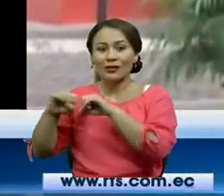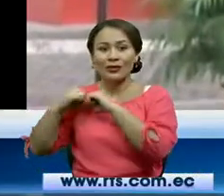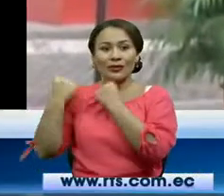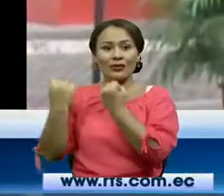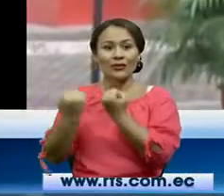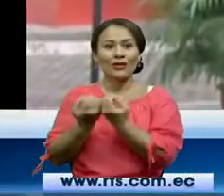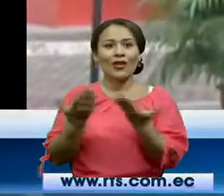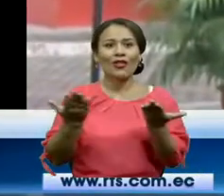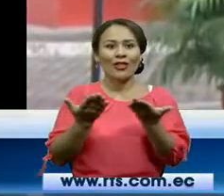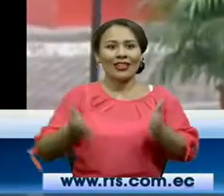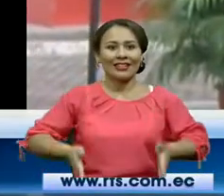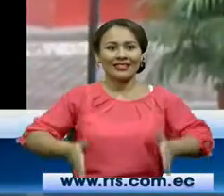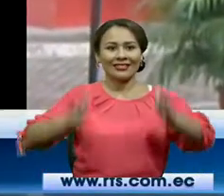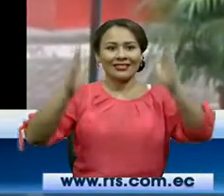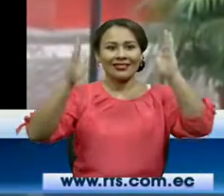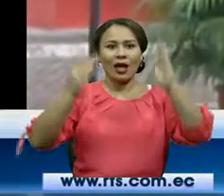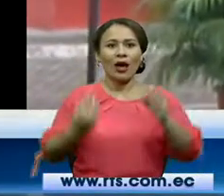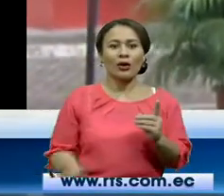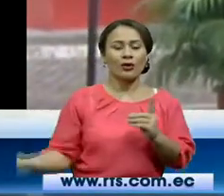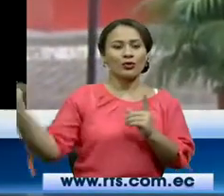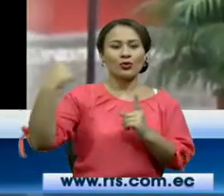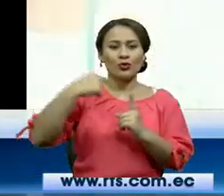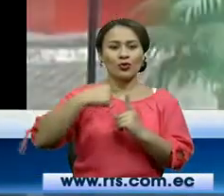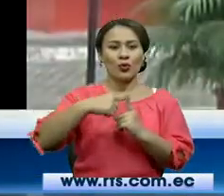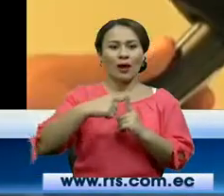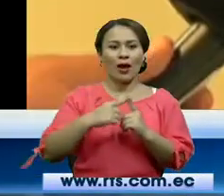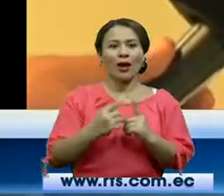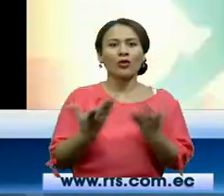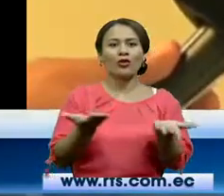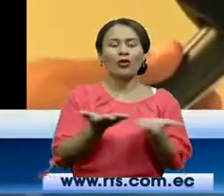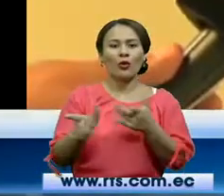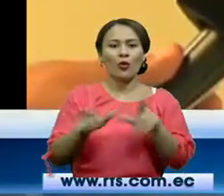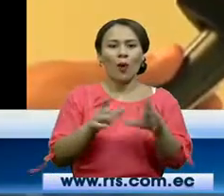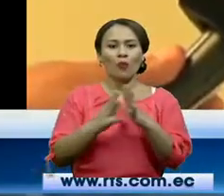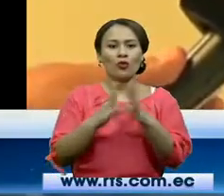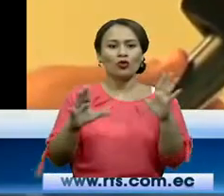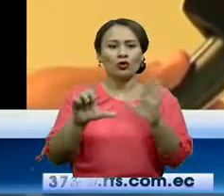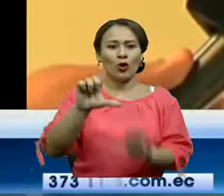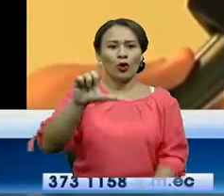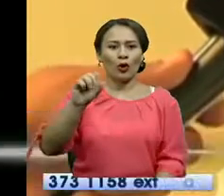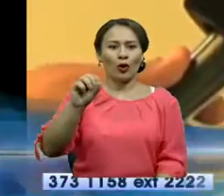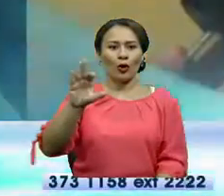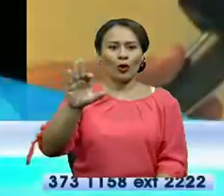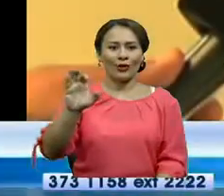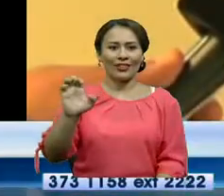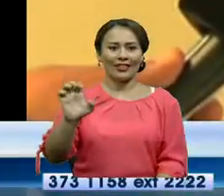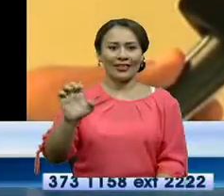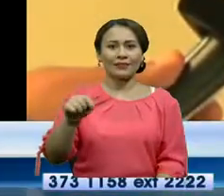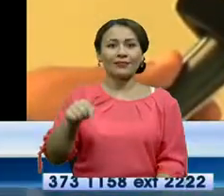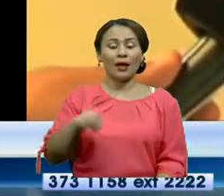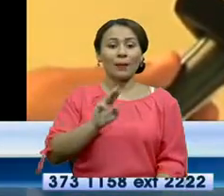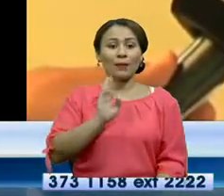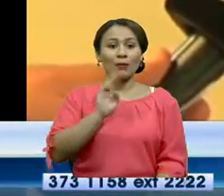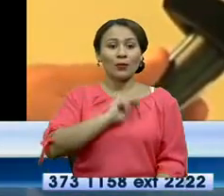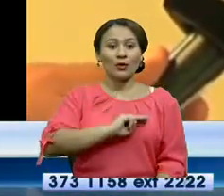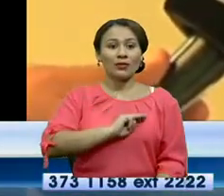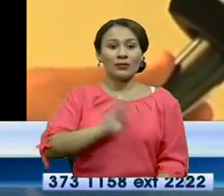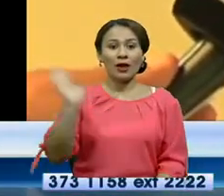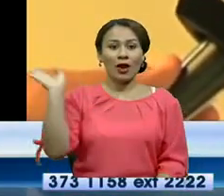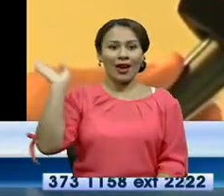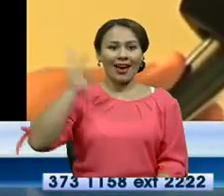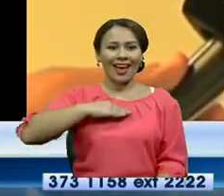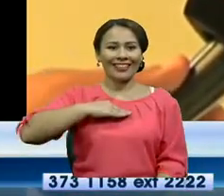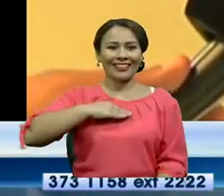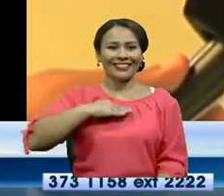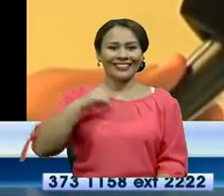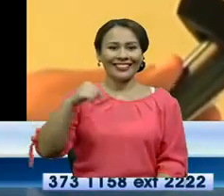las instalaciones de SUMAR, sector Mucholote. Todo lo que es municipal estuvo completamente gratis. Ya,